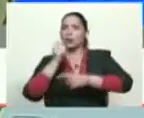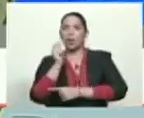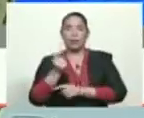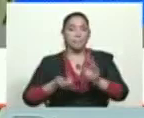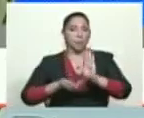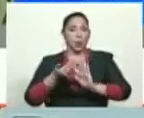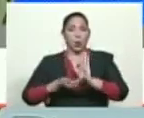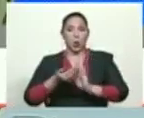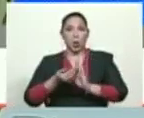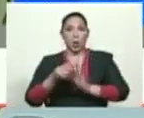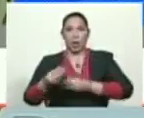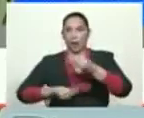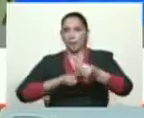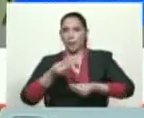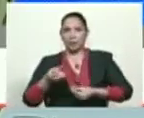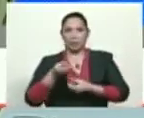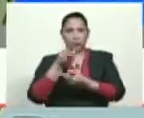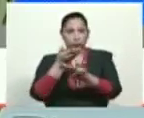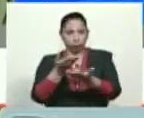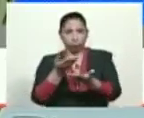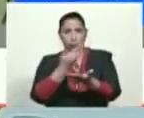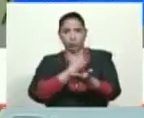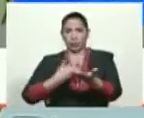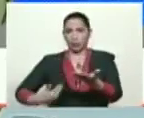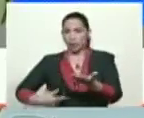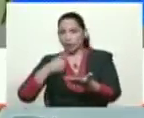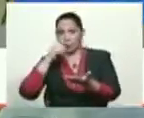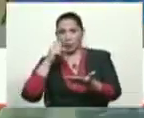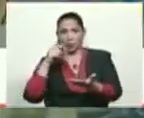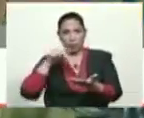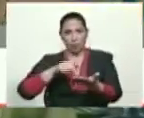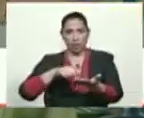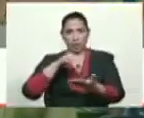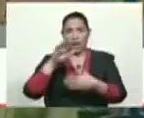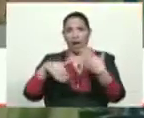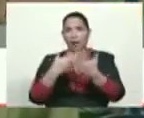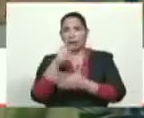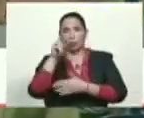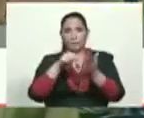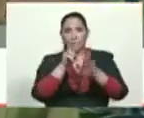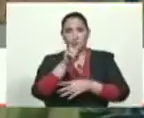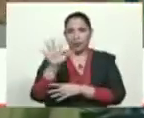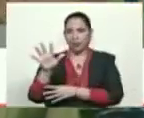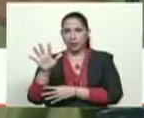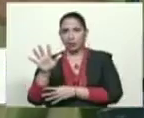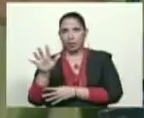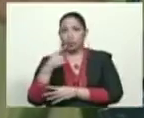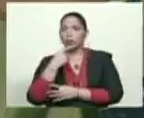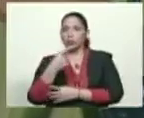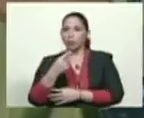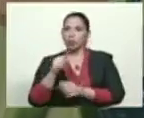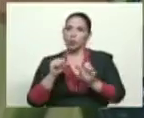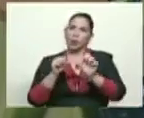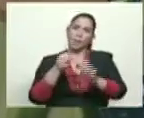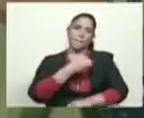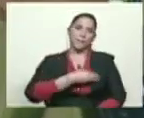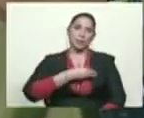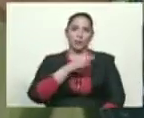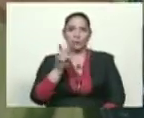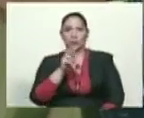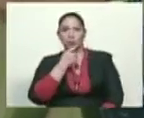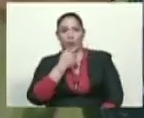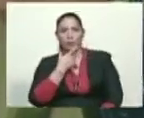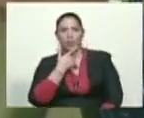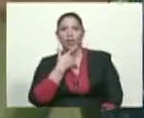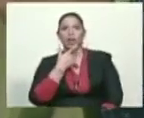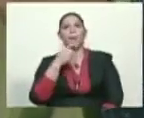que va a hacer usted presidente maduro de aquí al 2025 yo digo con la misión venezuela bella poner a